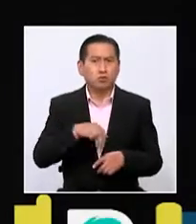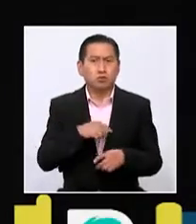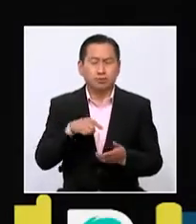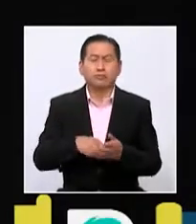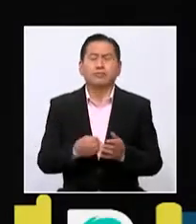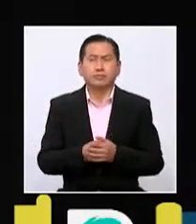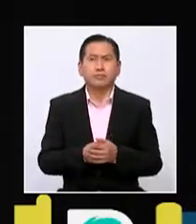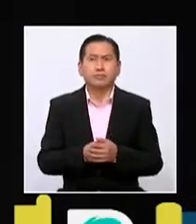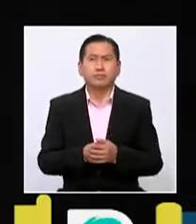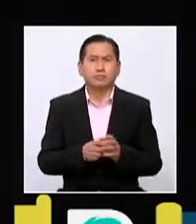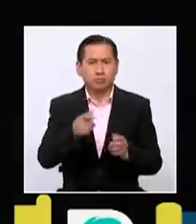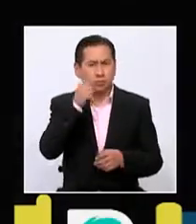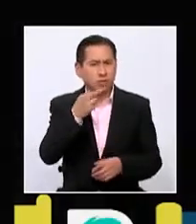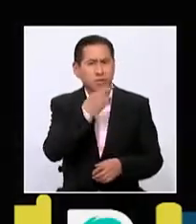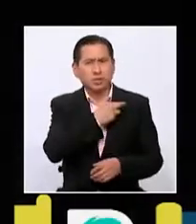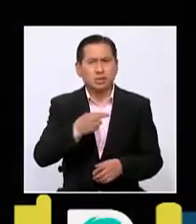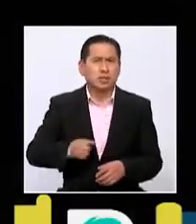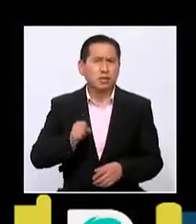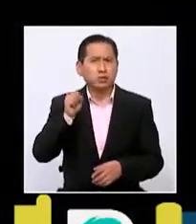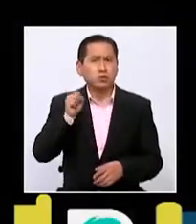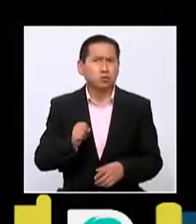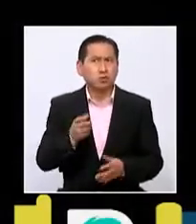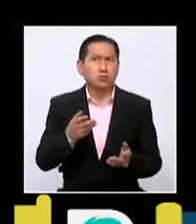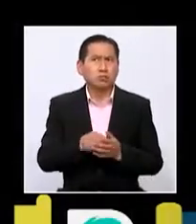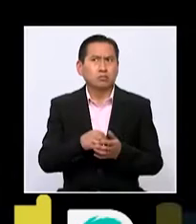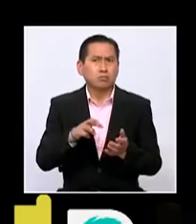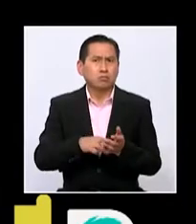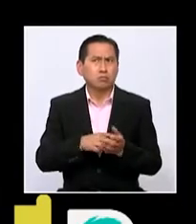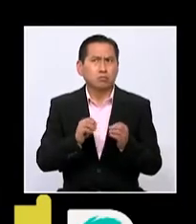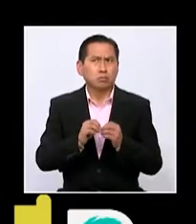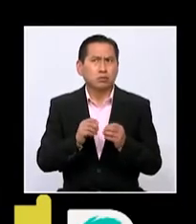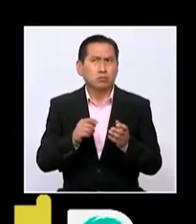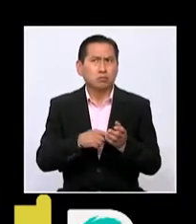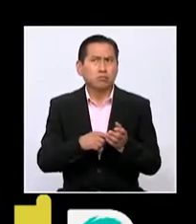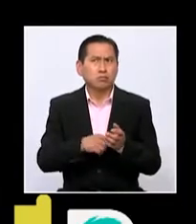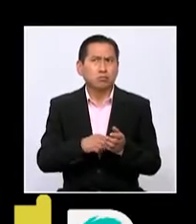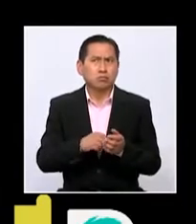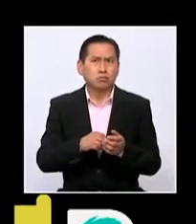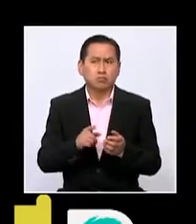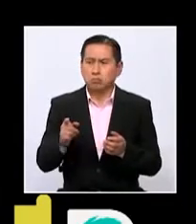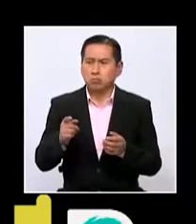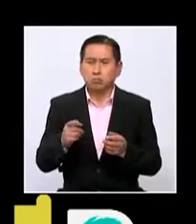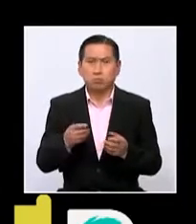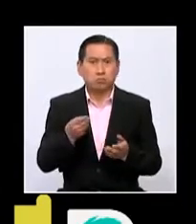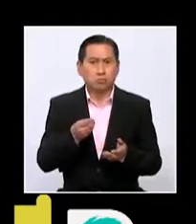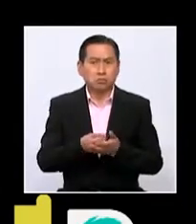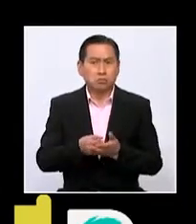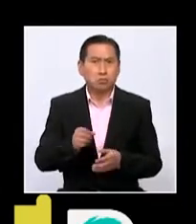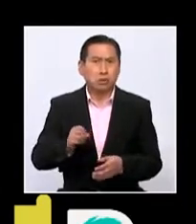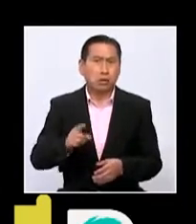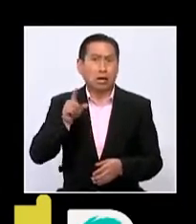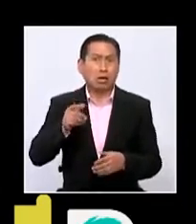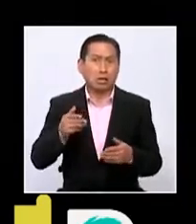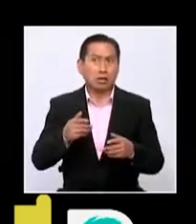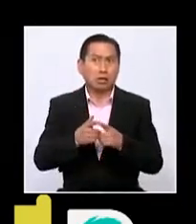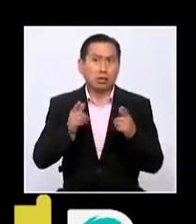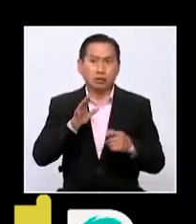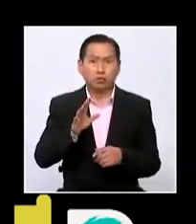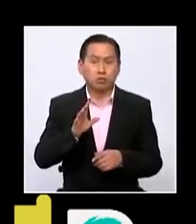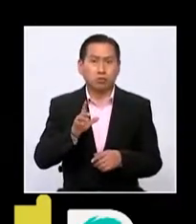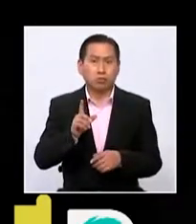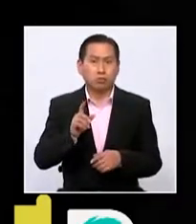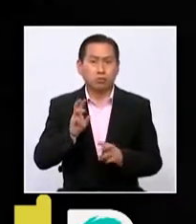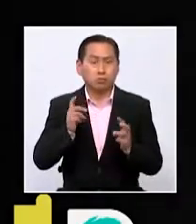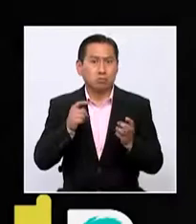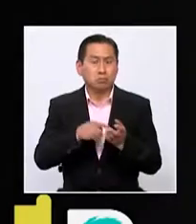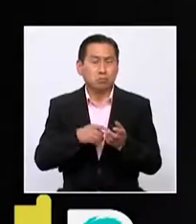estudio? En el caso de La Reina del Sur, ha sido casi de lejos una de las series más caras que ha emprendido, digamos, en